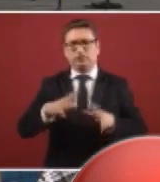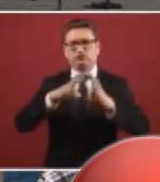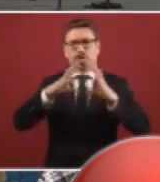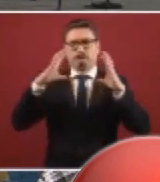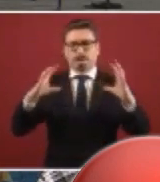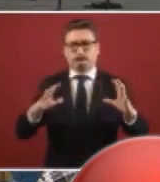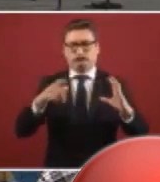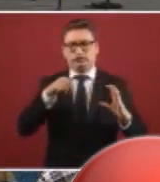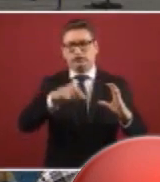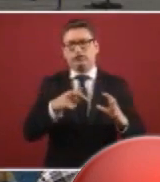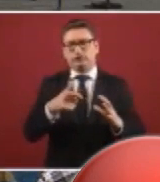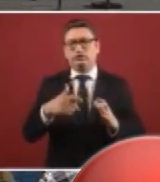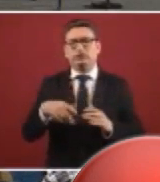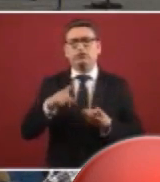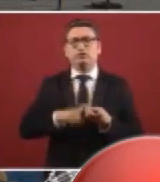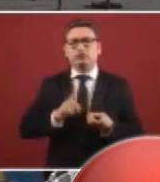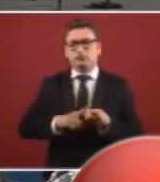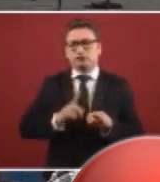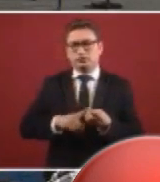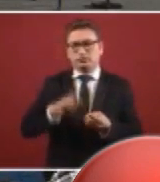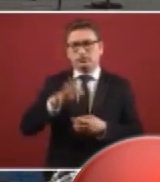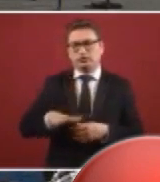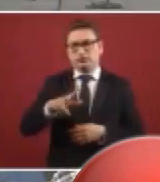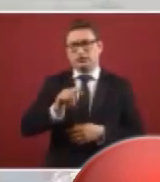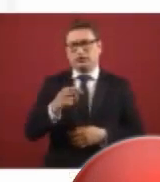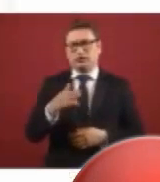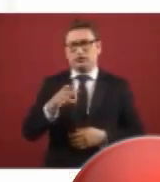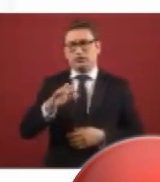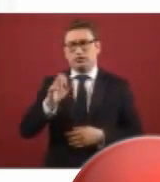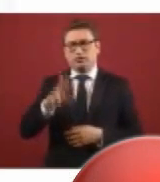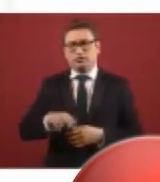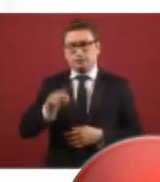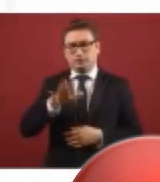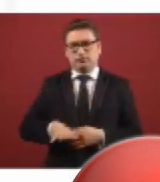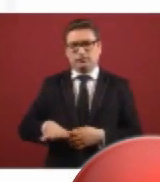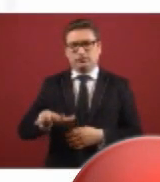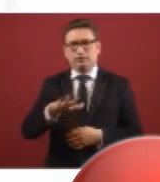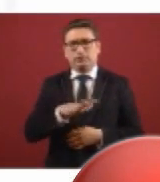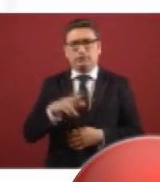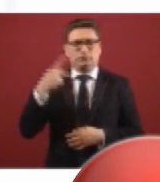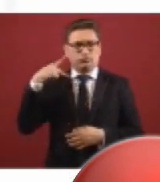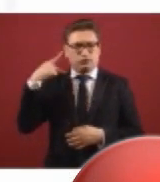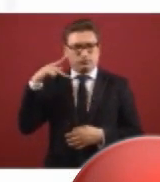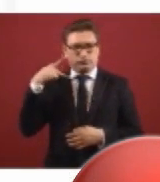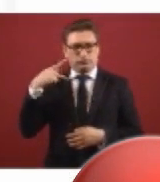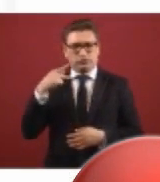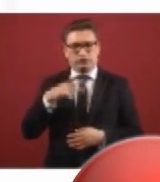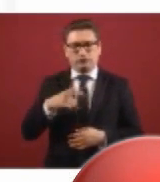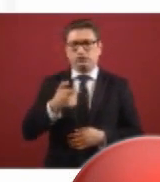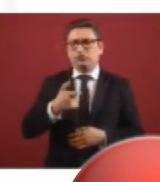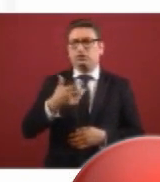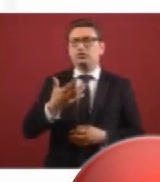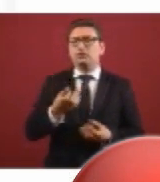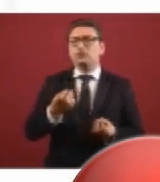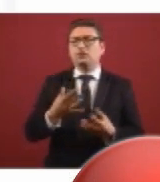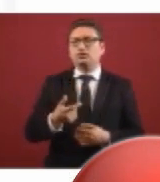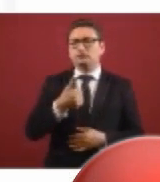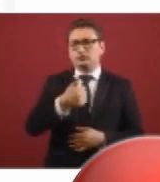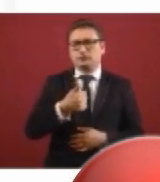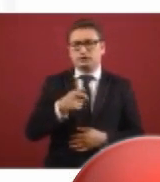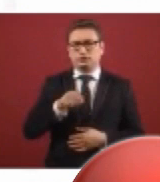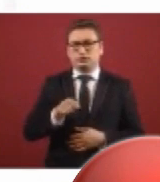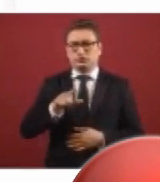del país en central de abastos de tehuacán santiago ni watán puebla con un personal público de 6 pesos